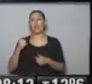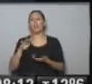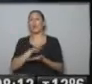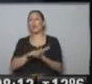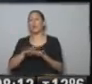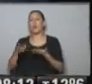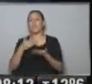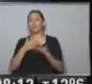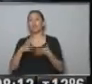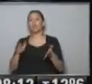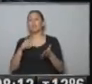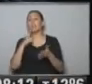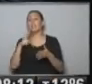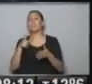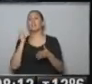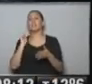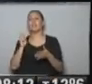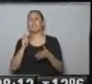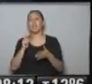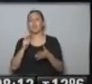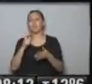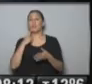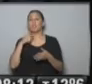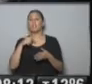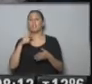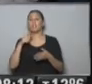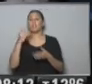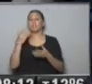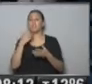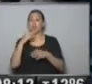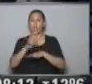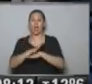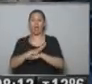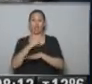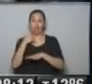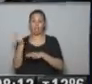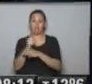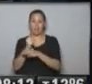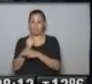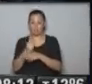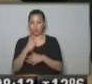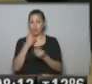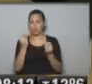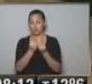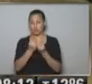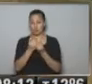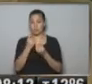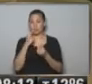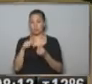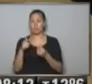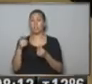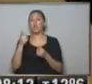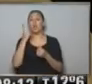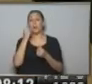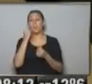producciones presentadas y conducidas por grandes personalidades de la cultura. Hay muchas figuras que nos están acompañando. Ahí está el